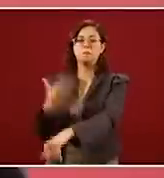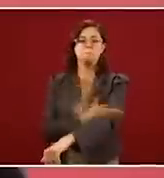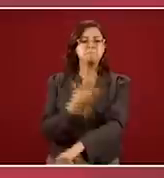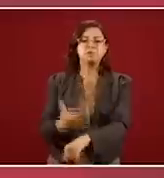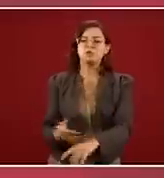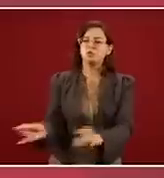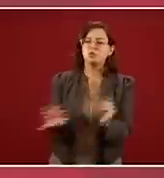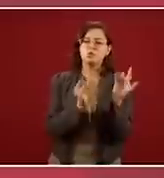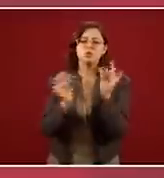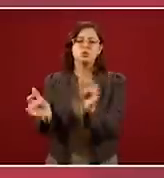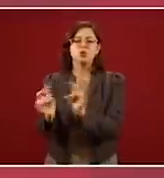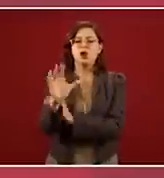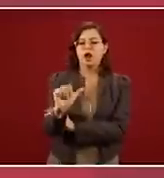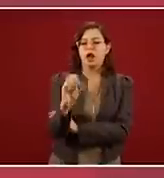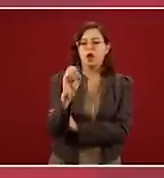maderas,